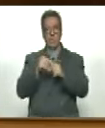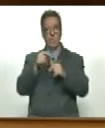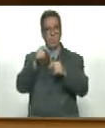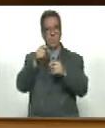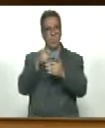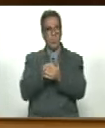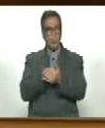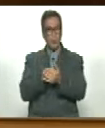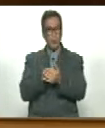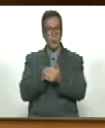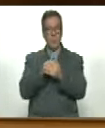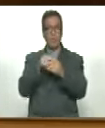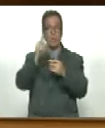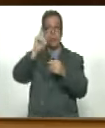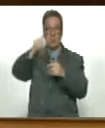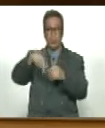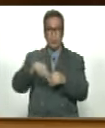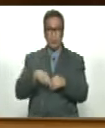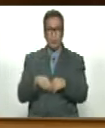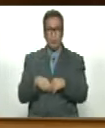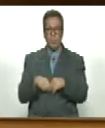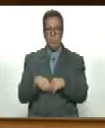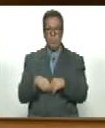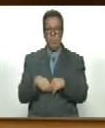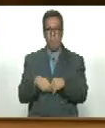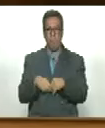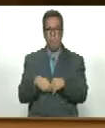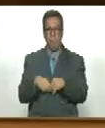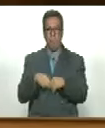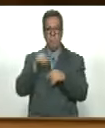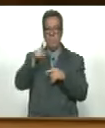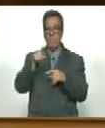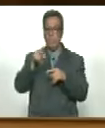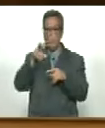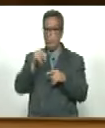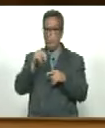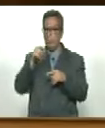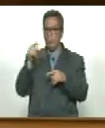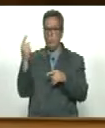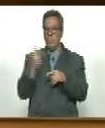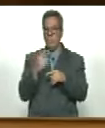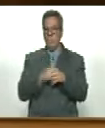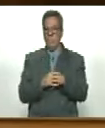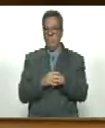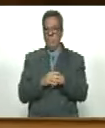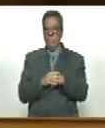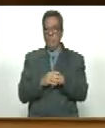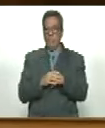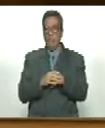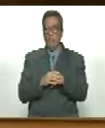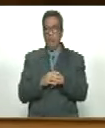devastación, pero también no nos quedamos